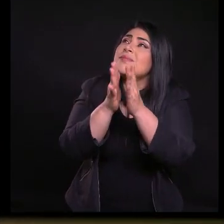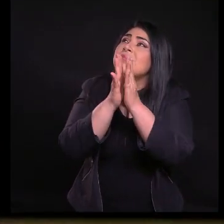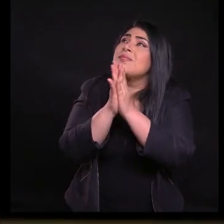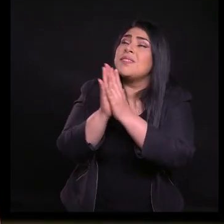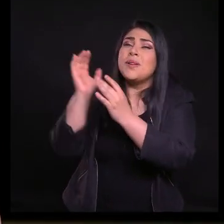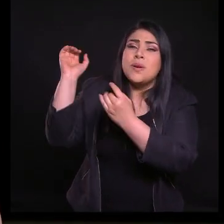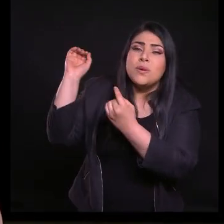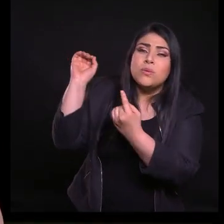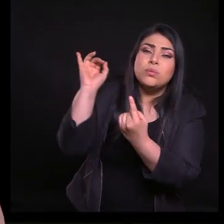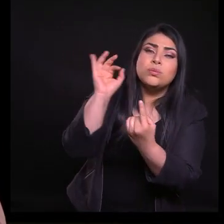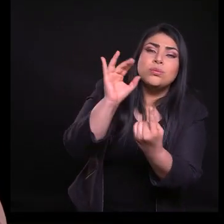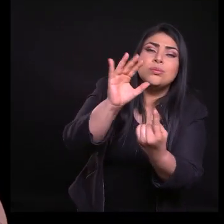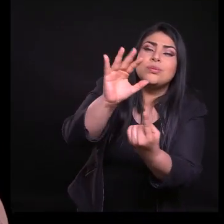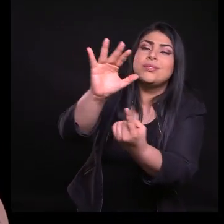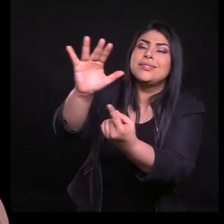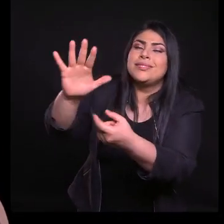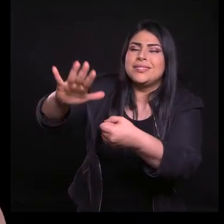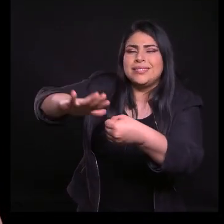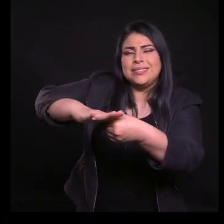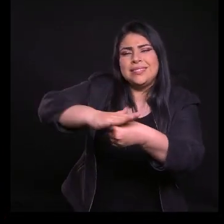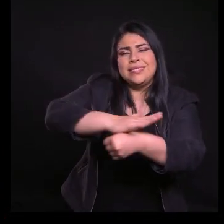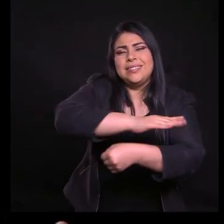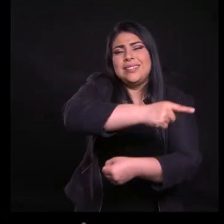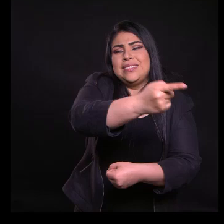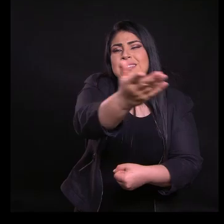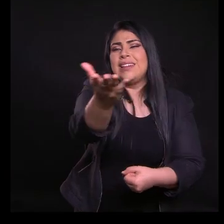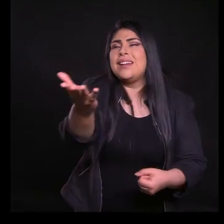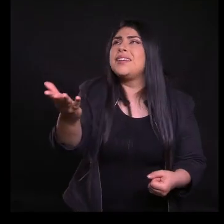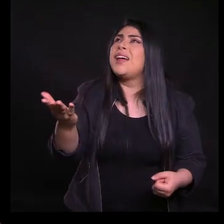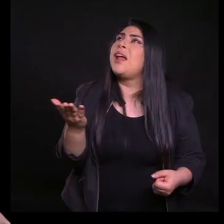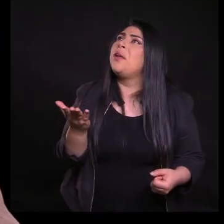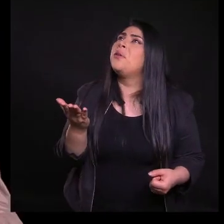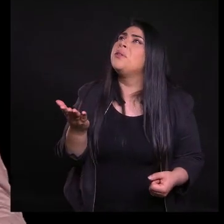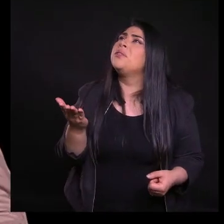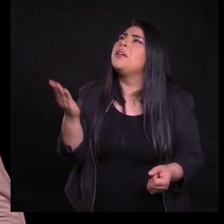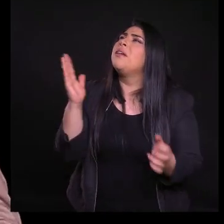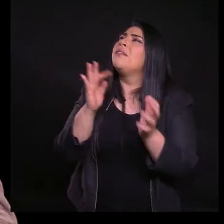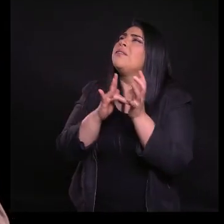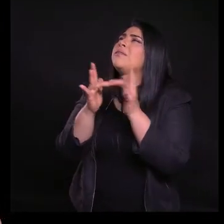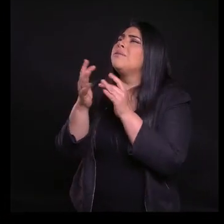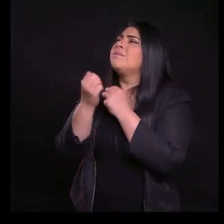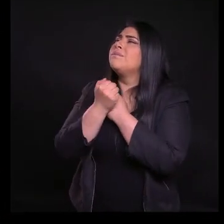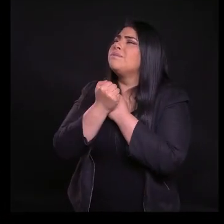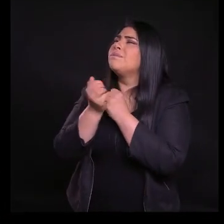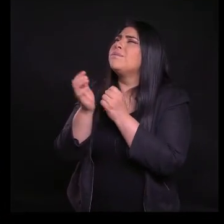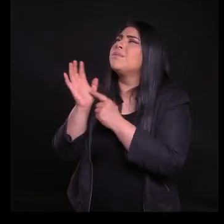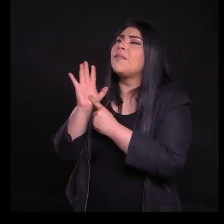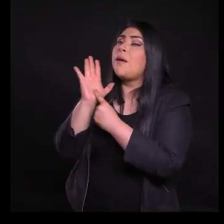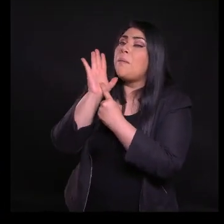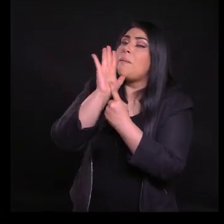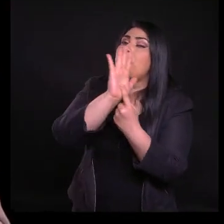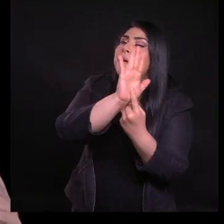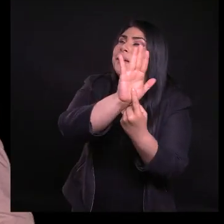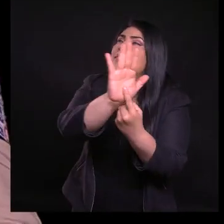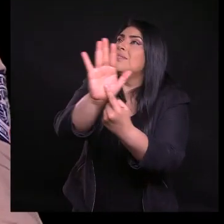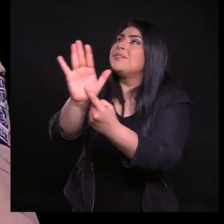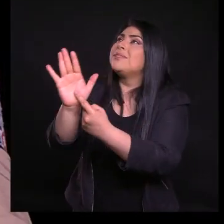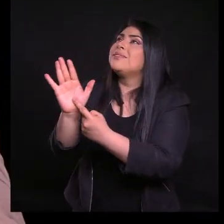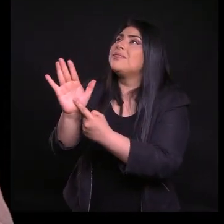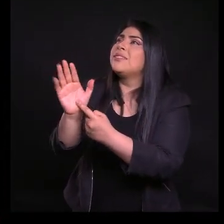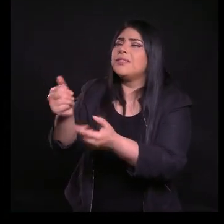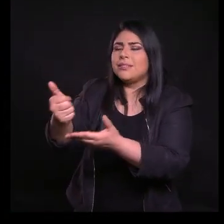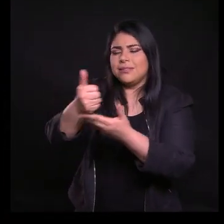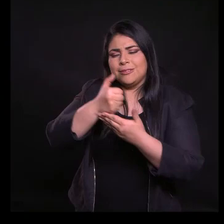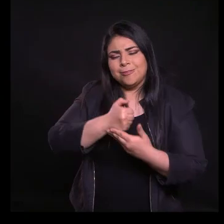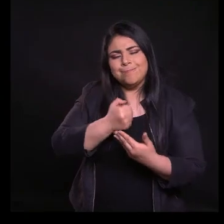way amado jesús preséntate ante nuestras vidas hoy ya no sé entender lo importante